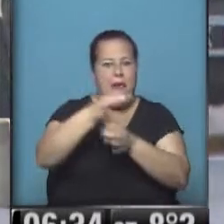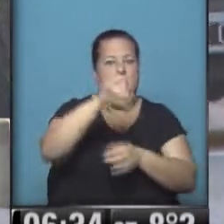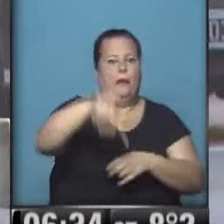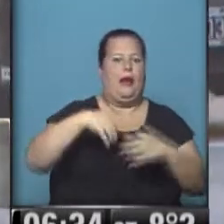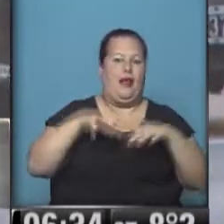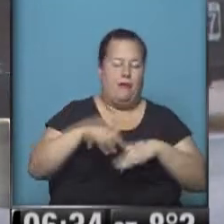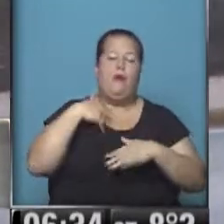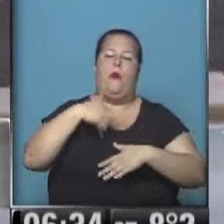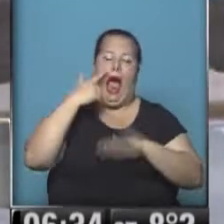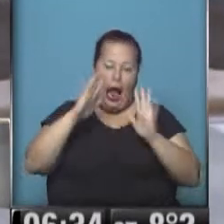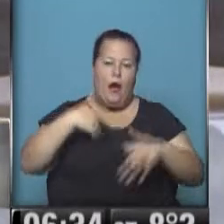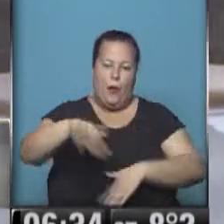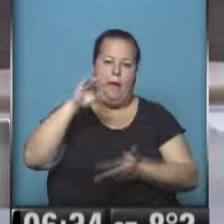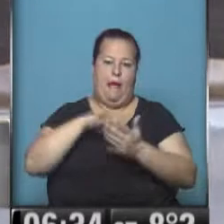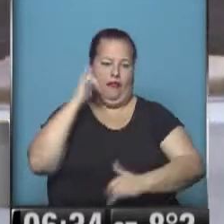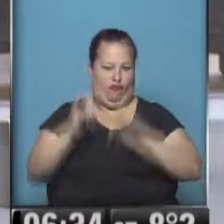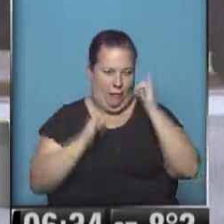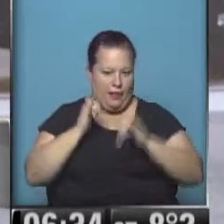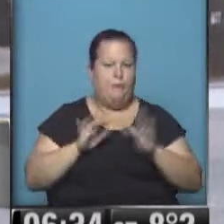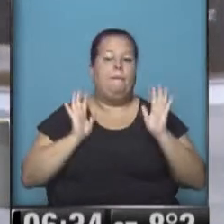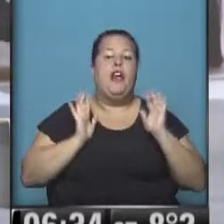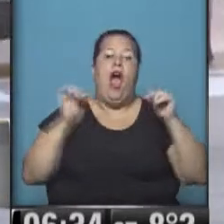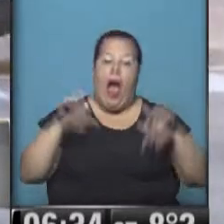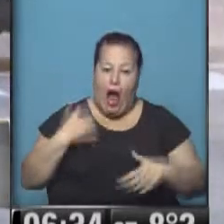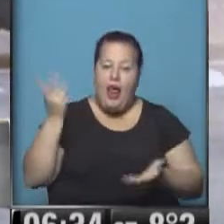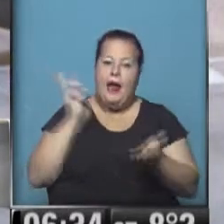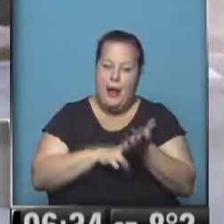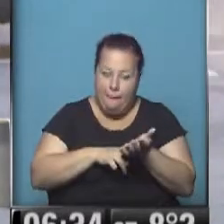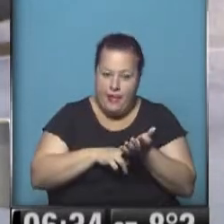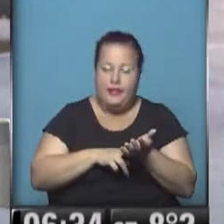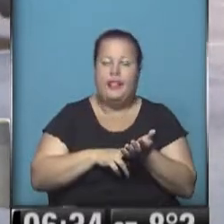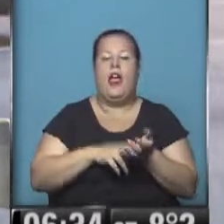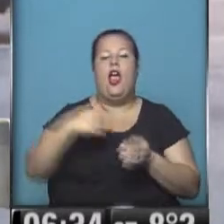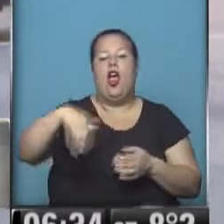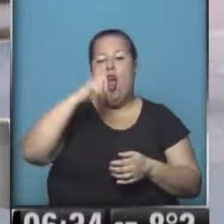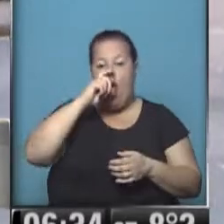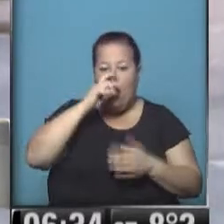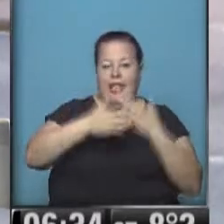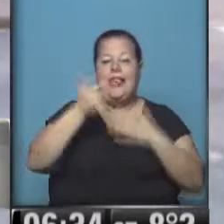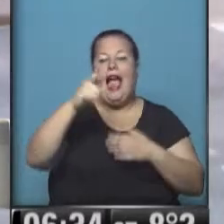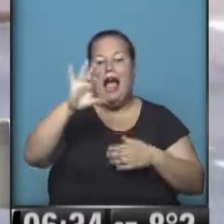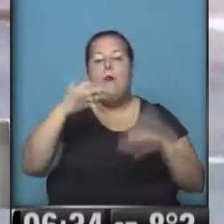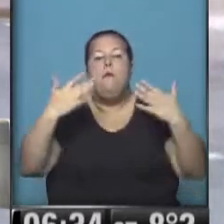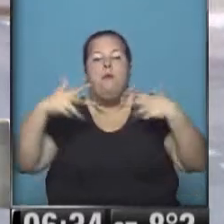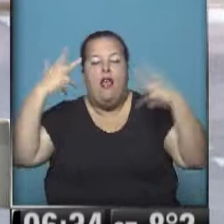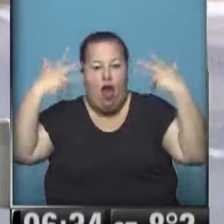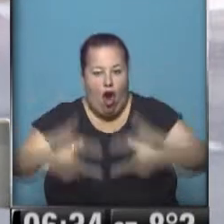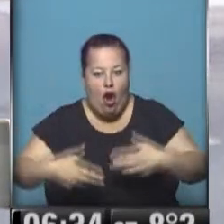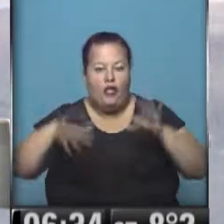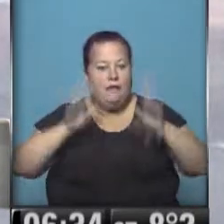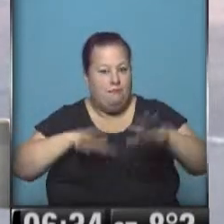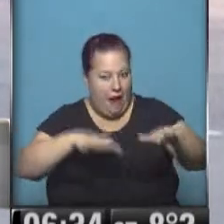asiento vamos a estar informando de todas maneras pero por ahora reiteramos entonces corrientes y seis autos recortes por manifestantes